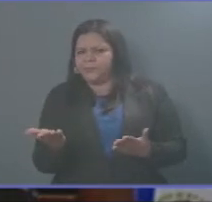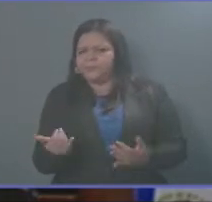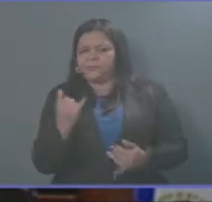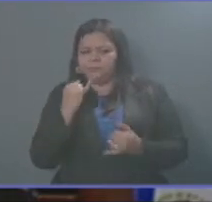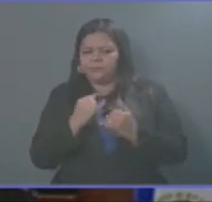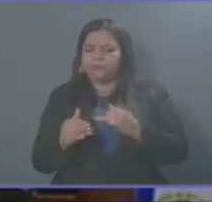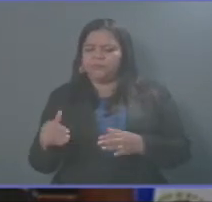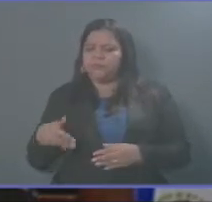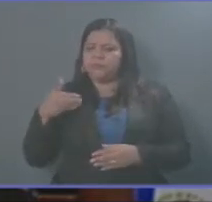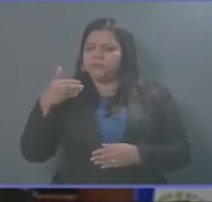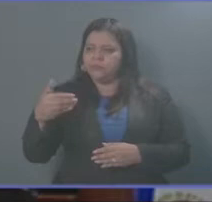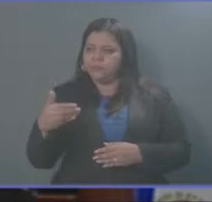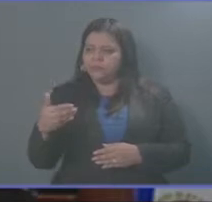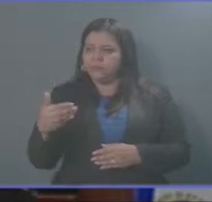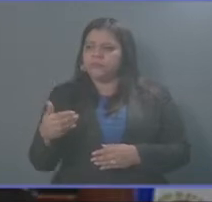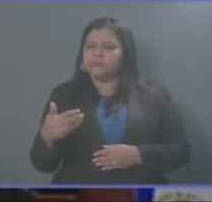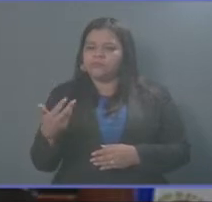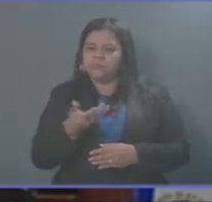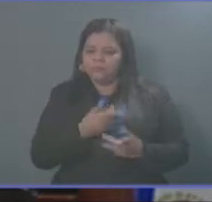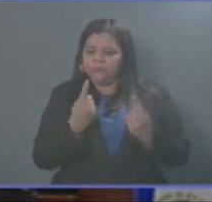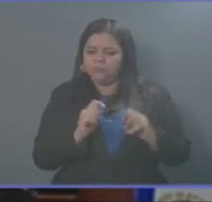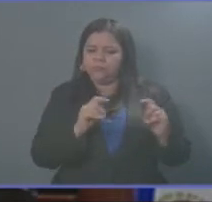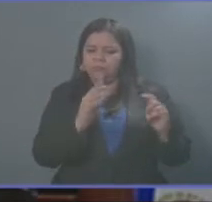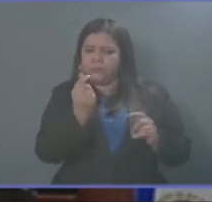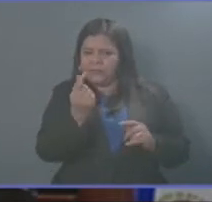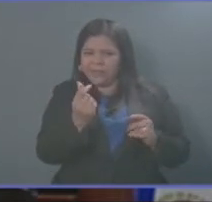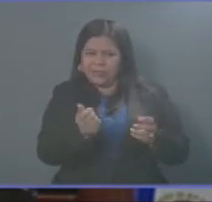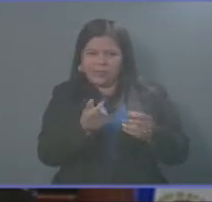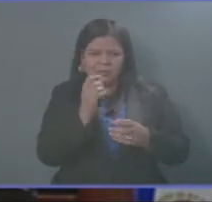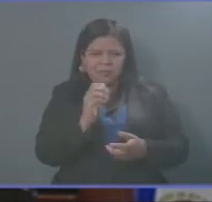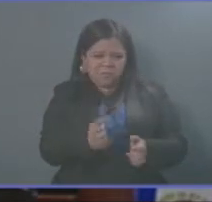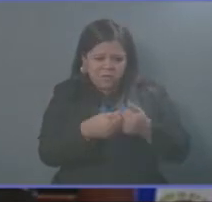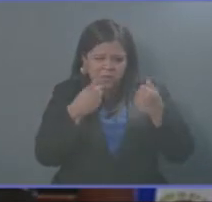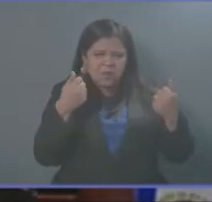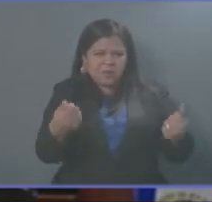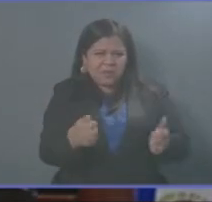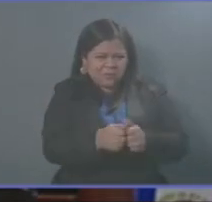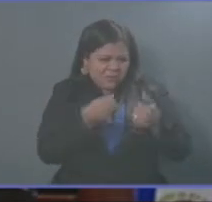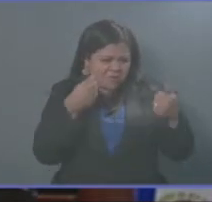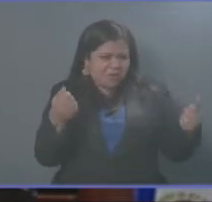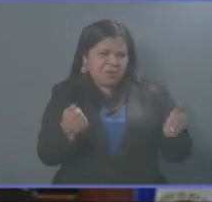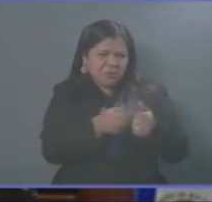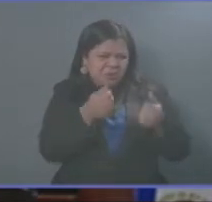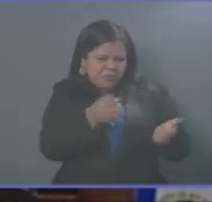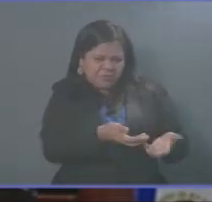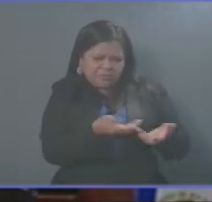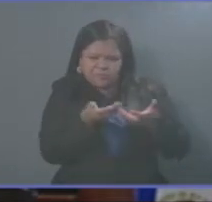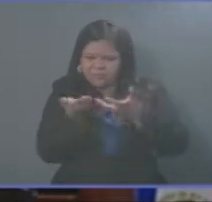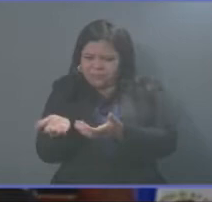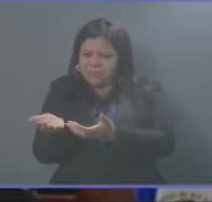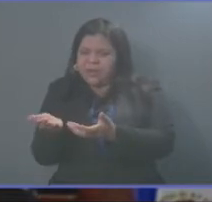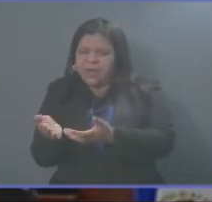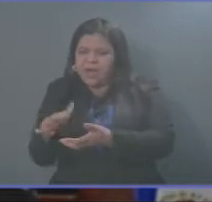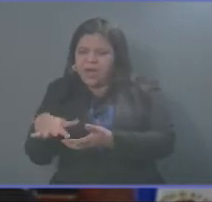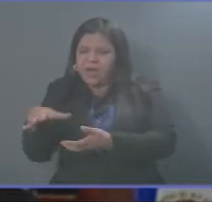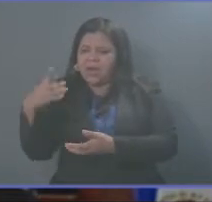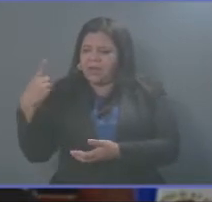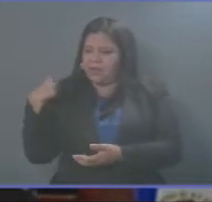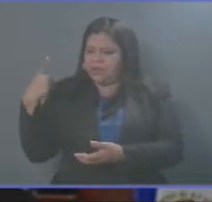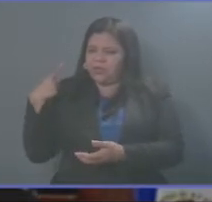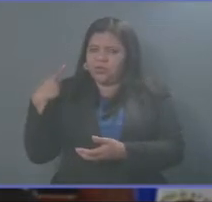año se le estaban tratando de dar tal cantidad de millones a dirección de centros